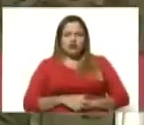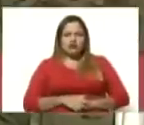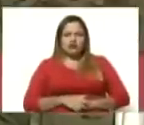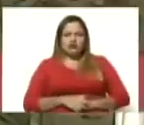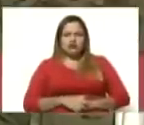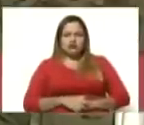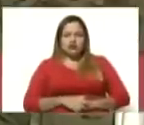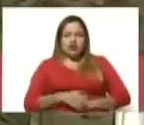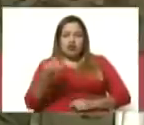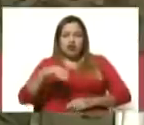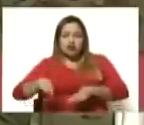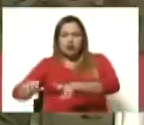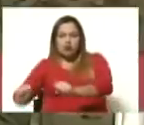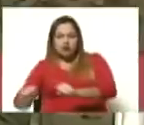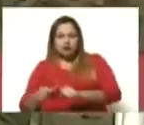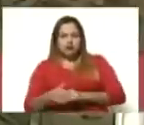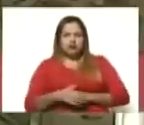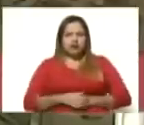capitalismo.